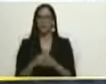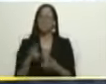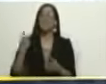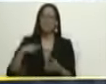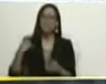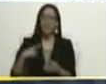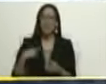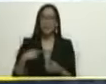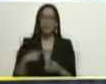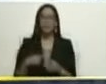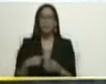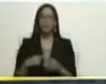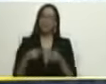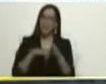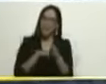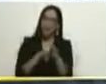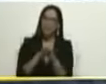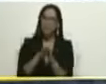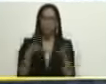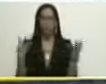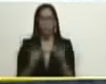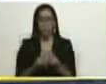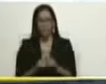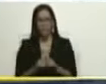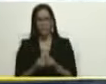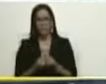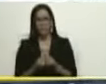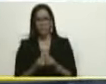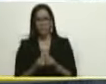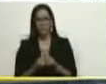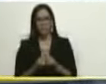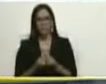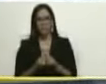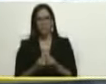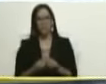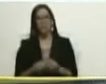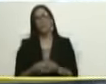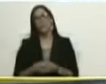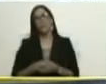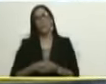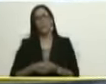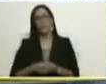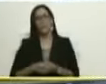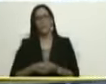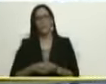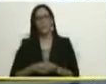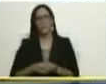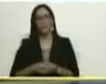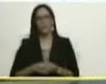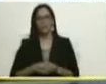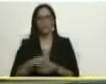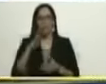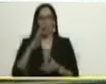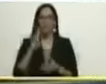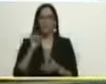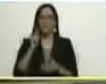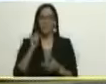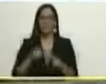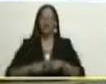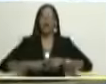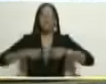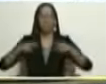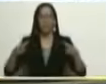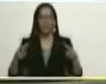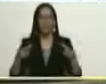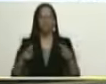que avanzar conjuntamente con los BRICS ampliados,